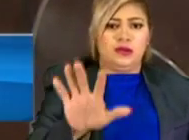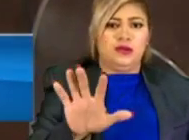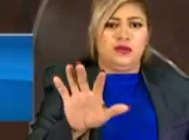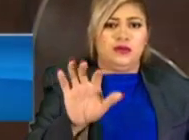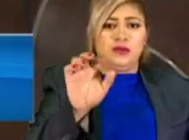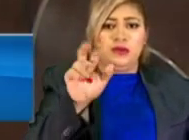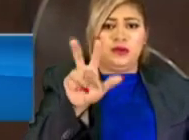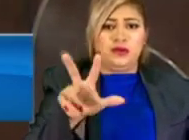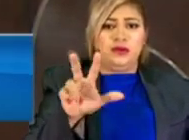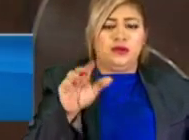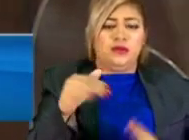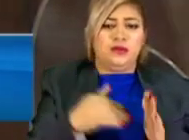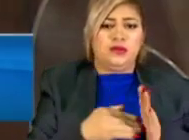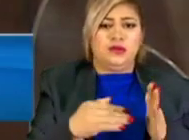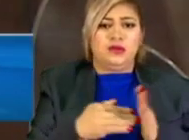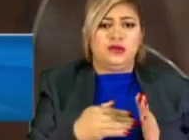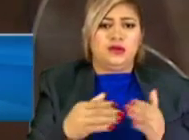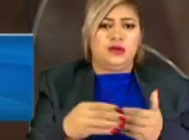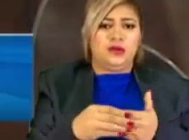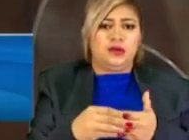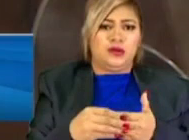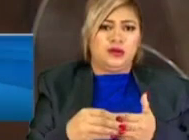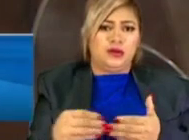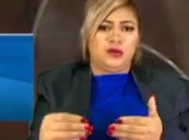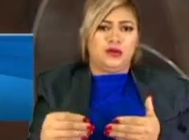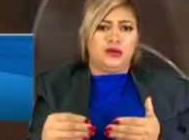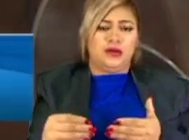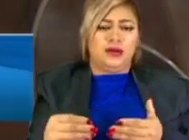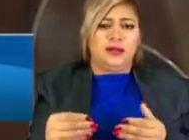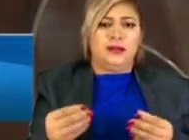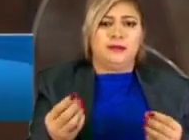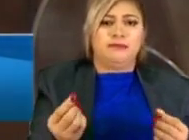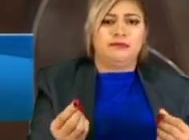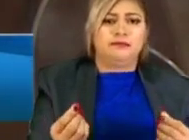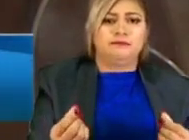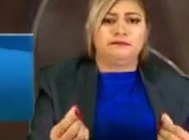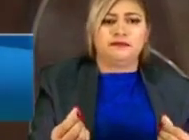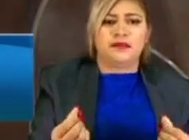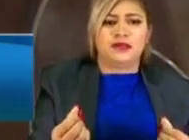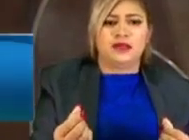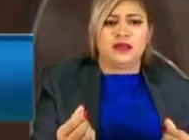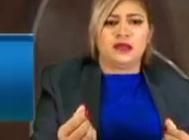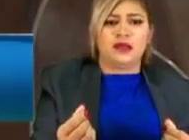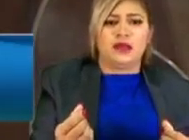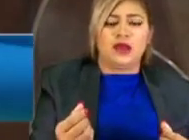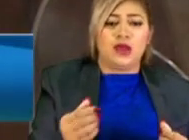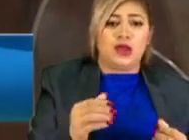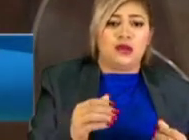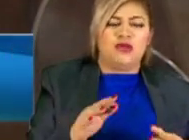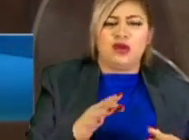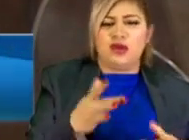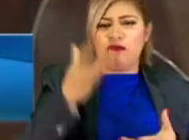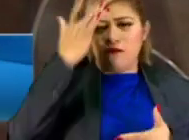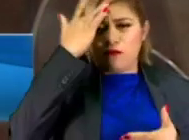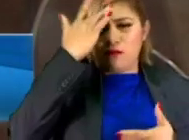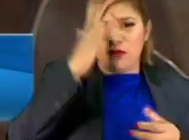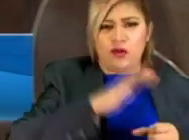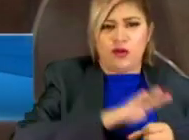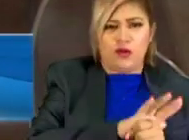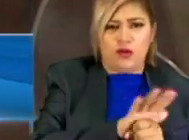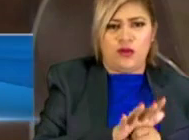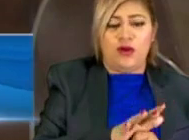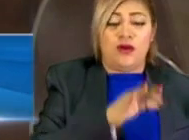53 millones de balboas destinado al Fondo de Estabilización Tarifaria Extra por COVID, que